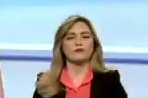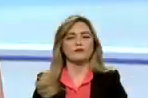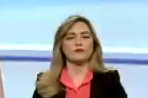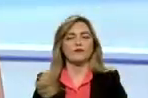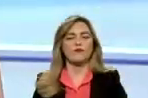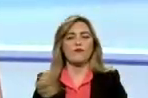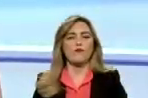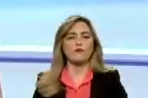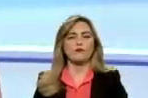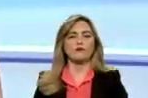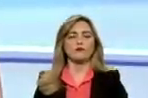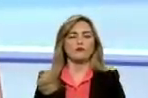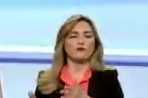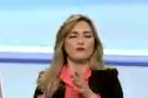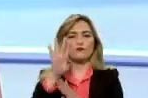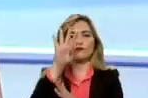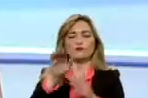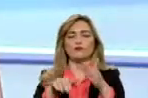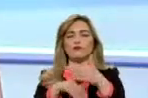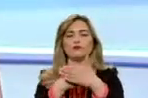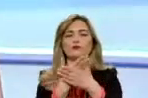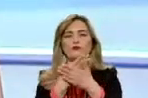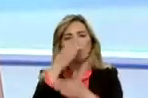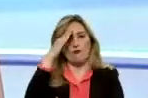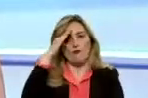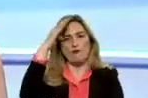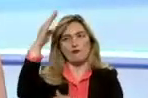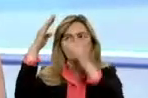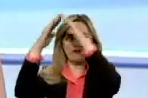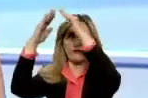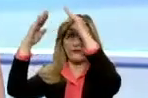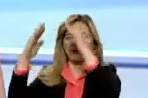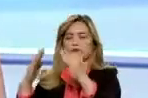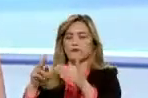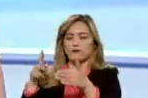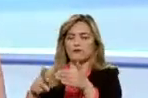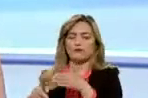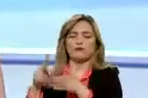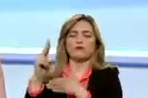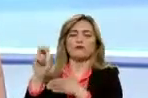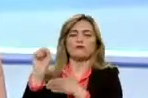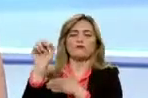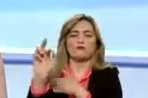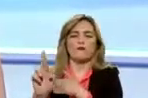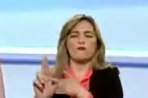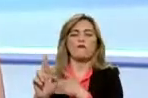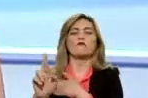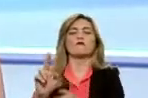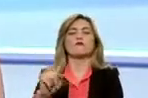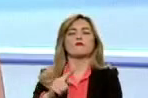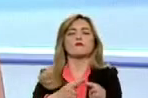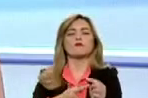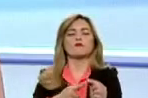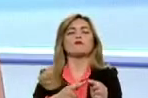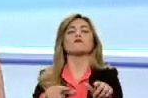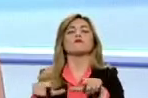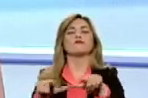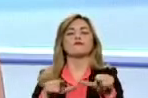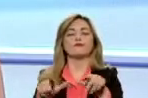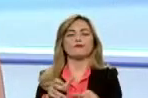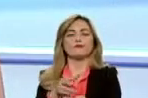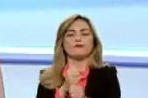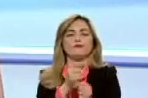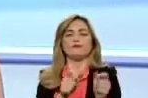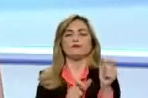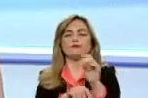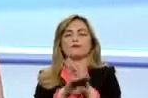horas. 4 nuevas unidades de policía comunitaria se inauguraron en el sur de Quito. Desde estos espacios se brindará